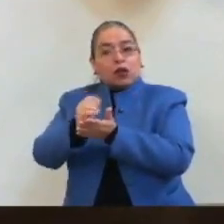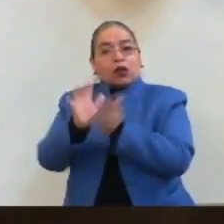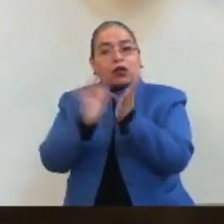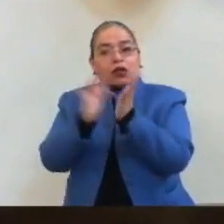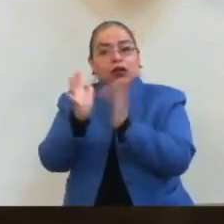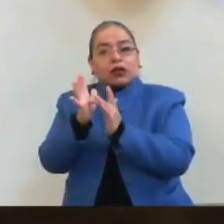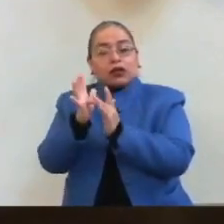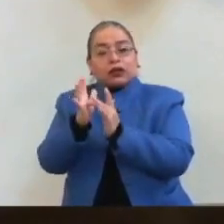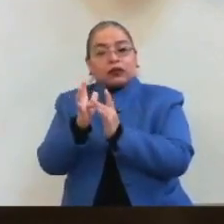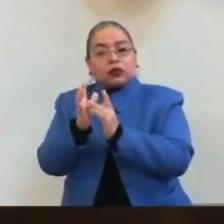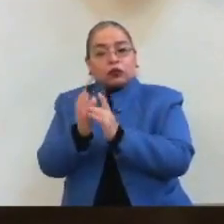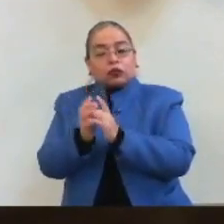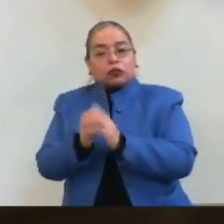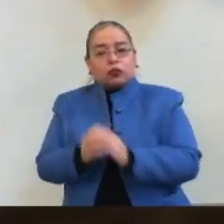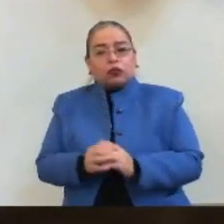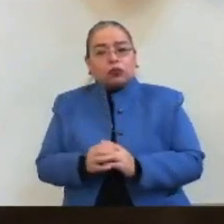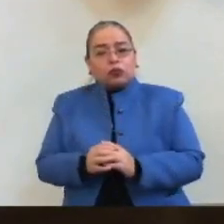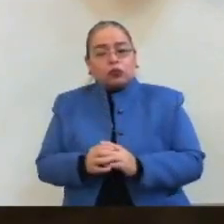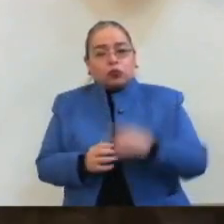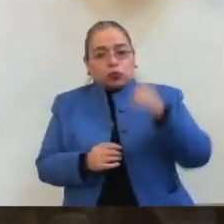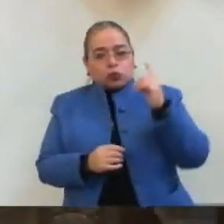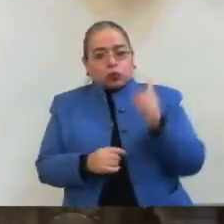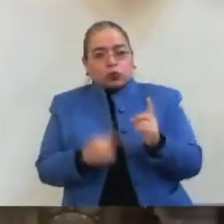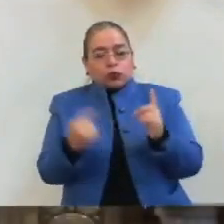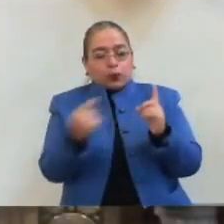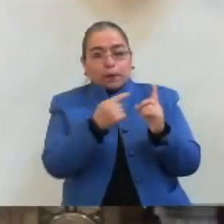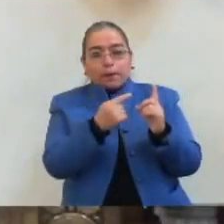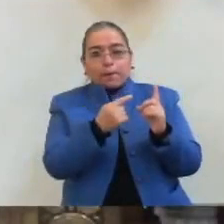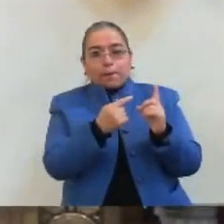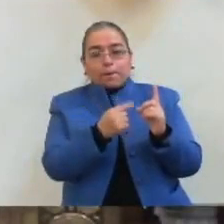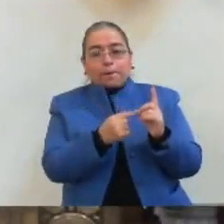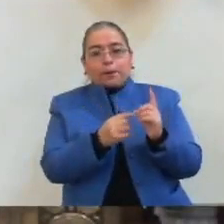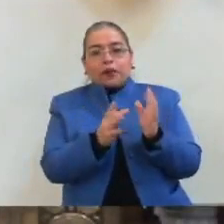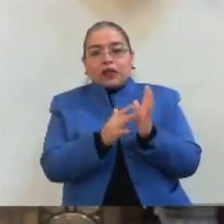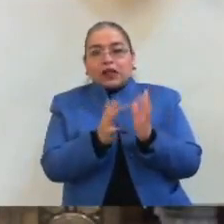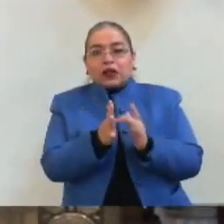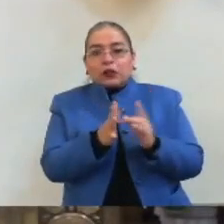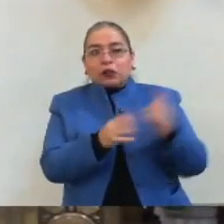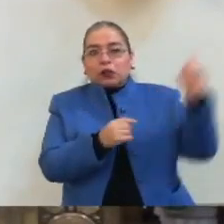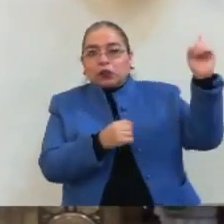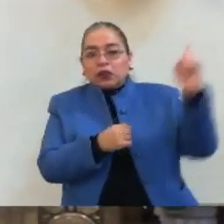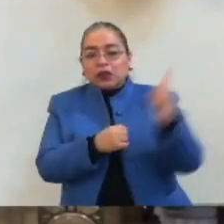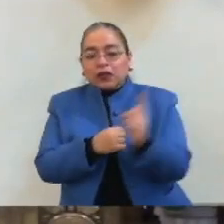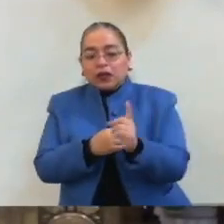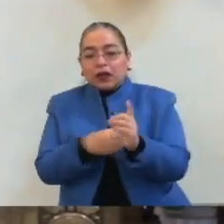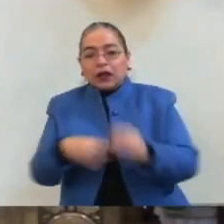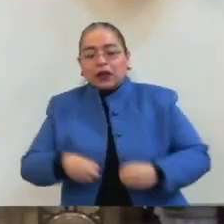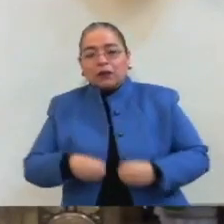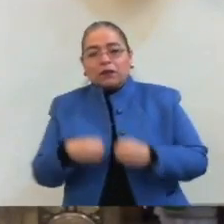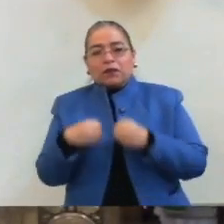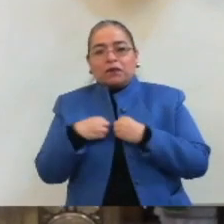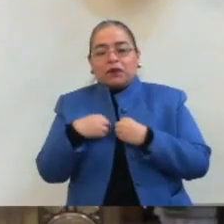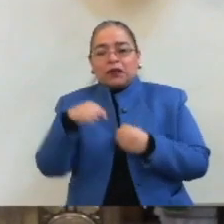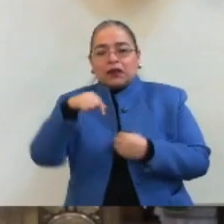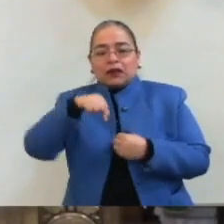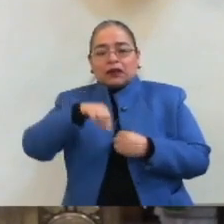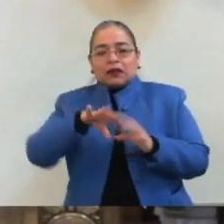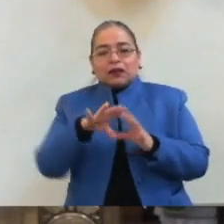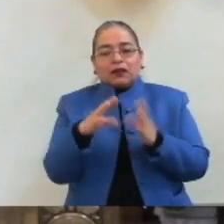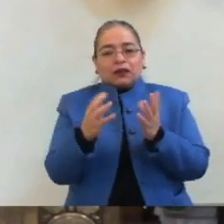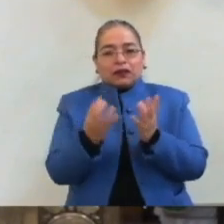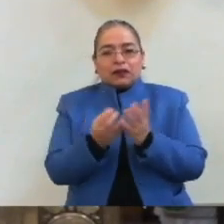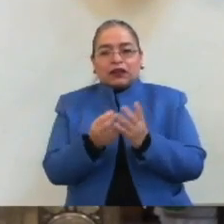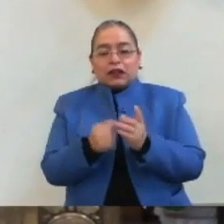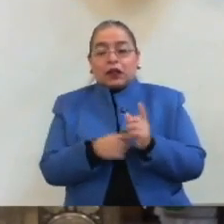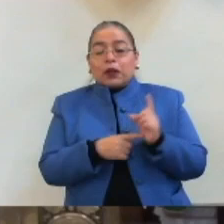su palabra viniera a estar en medio de nosotros para